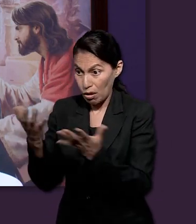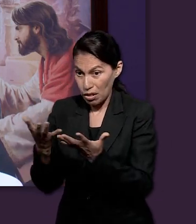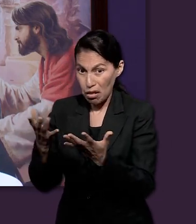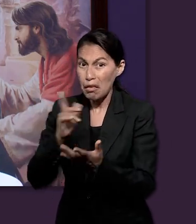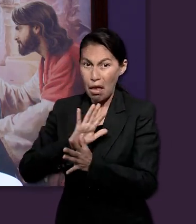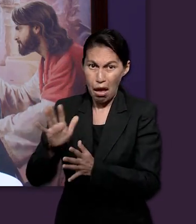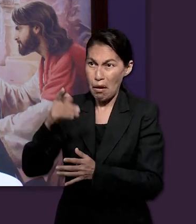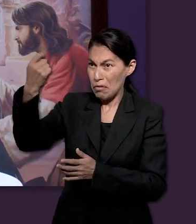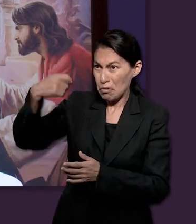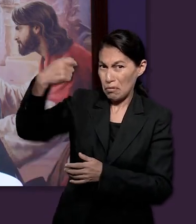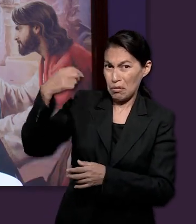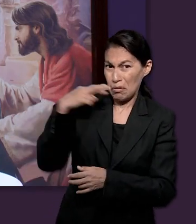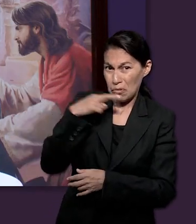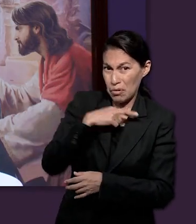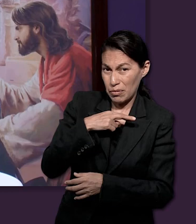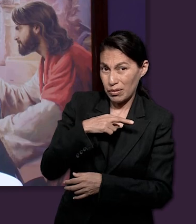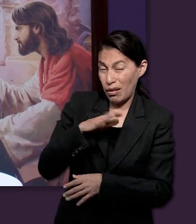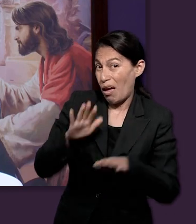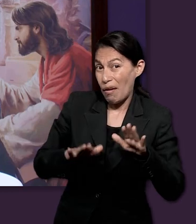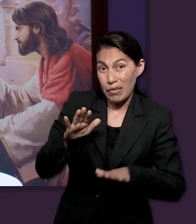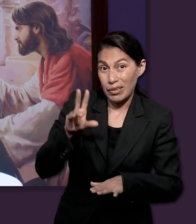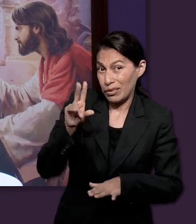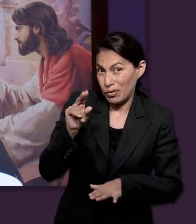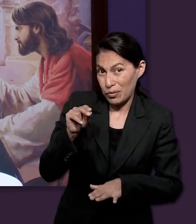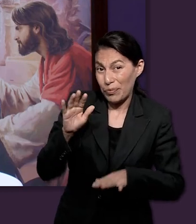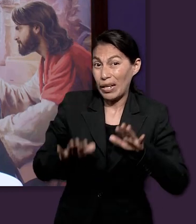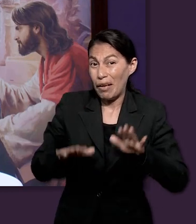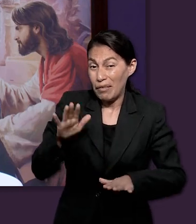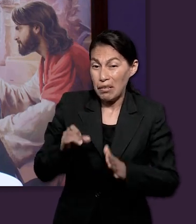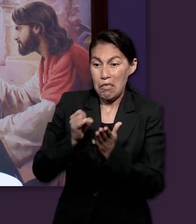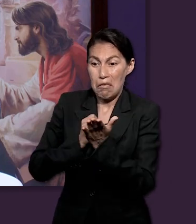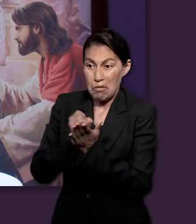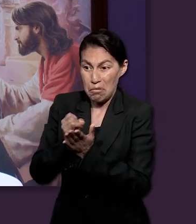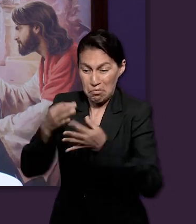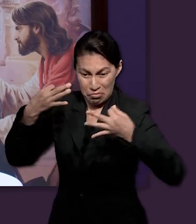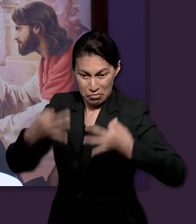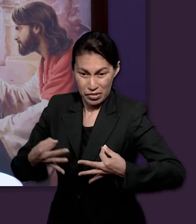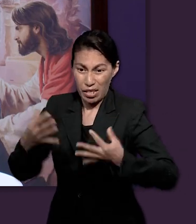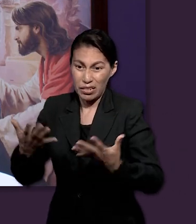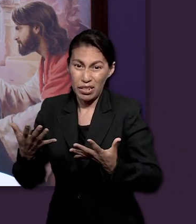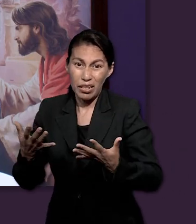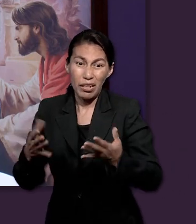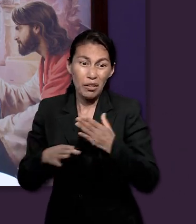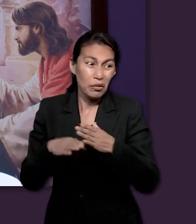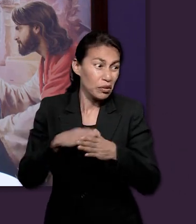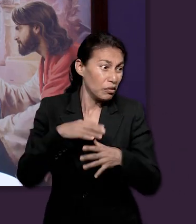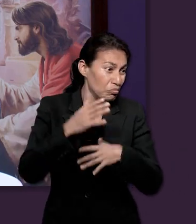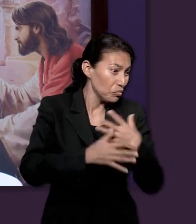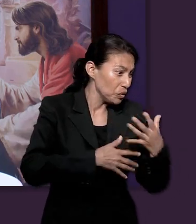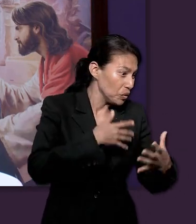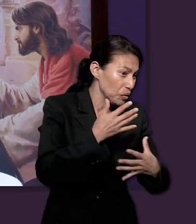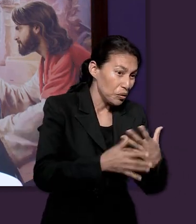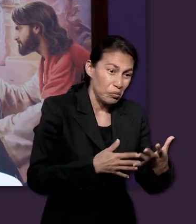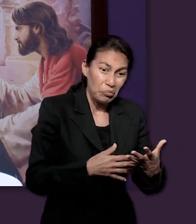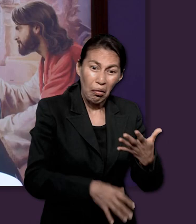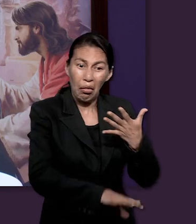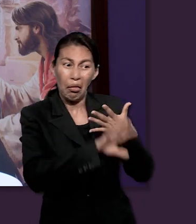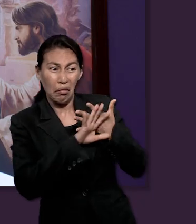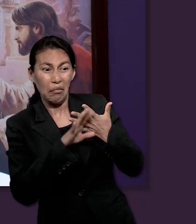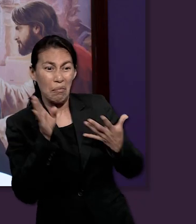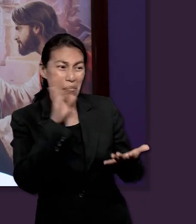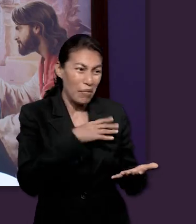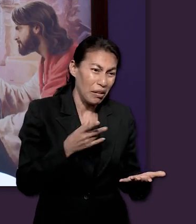pareciera ser que cuando tomas una buena decisión, las cosas cambian y todo se vuelve en tu contra. Pero si tú eres